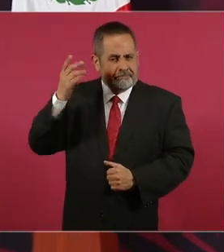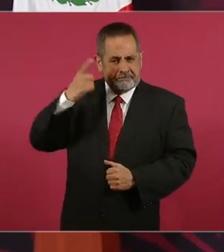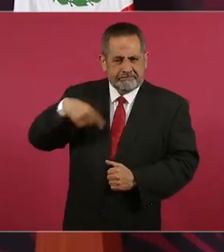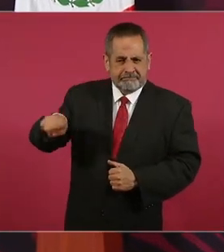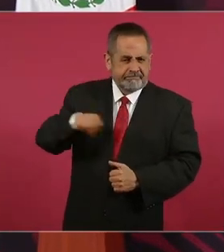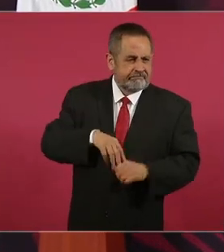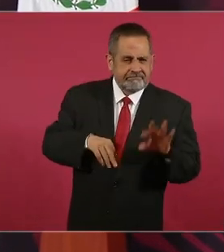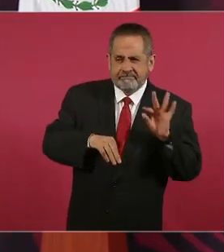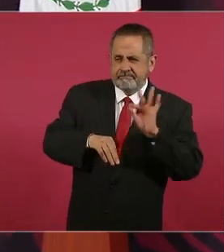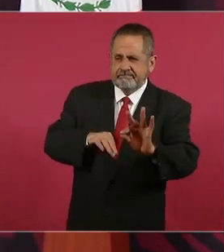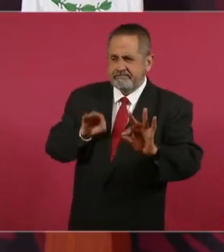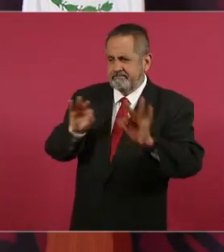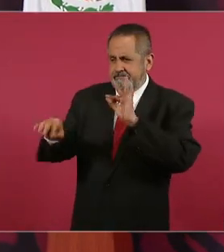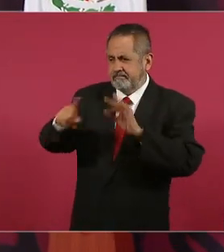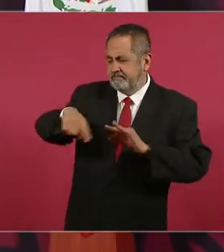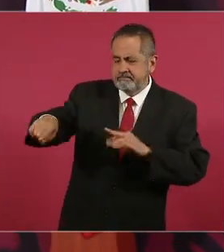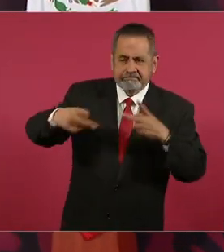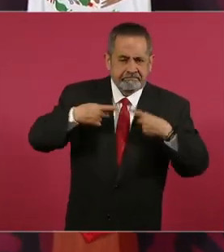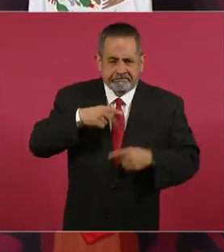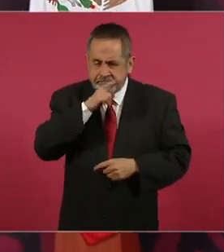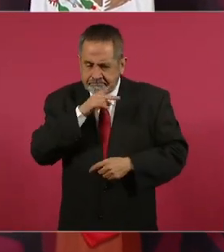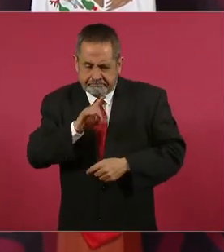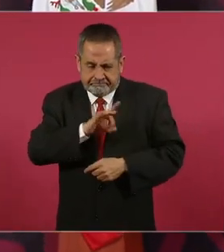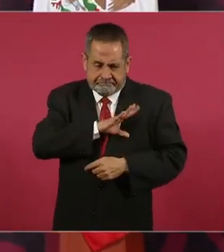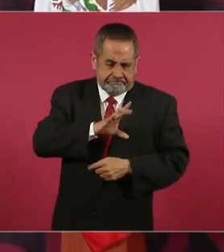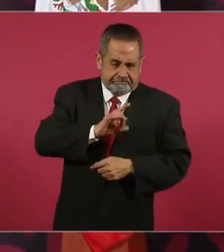infundieron temores, miedo.